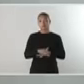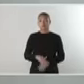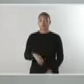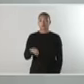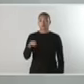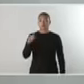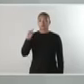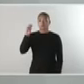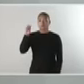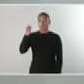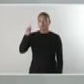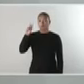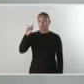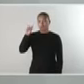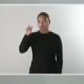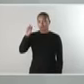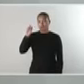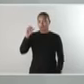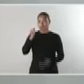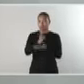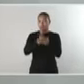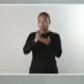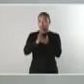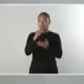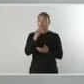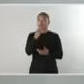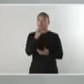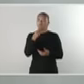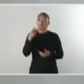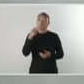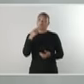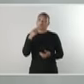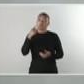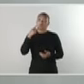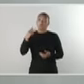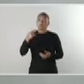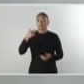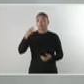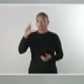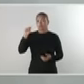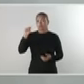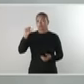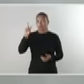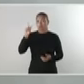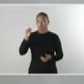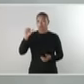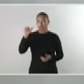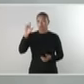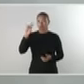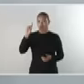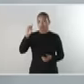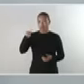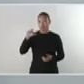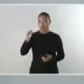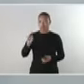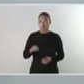movimiento ciudadano por un minuto tiene el uso de la palabra el candidato Gustavo Adolfo Cárdenas Gutiérrez